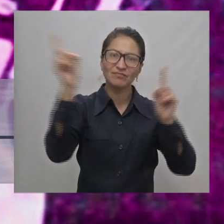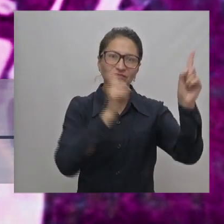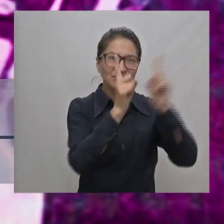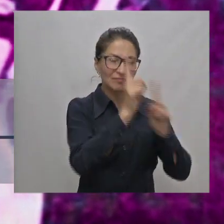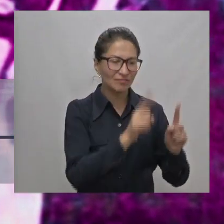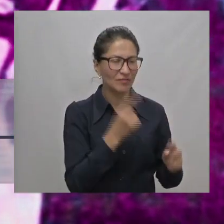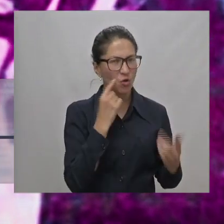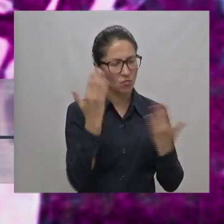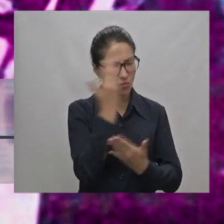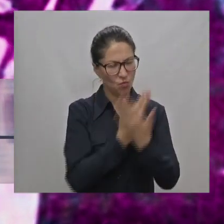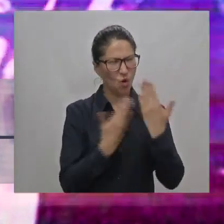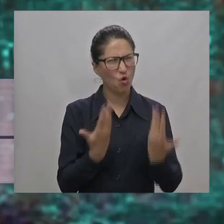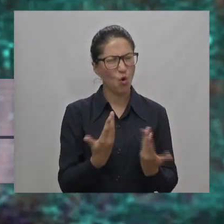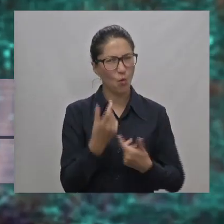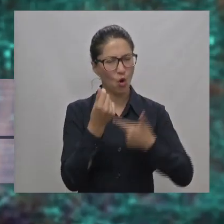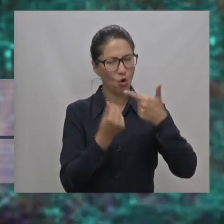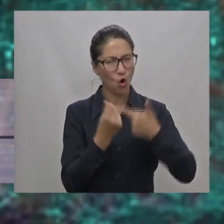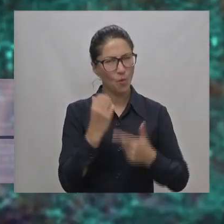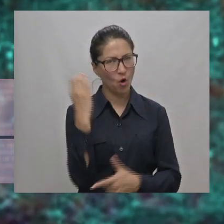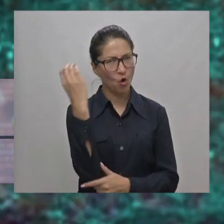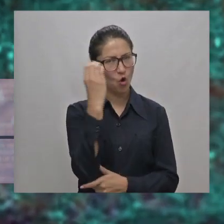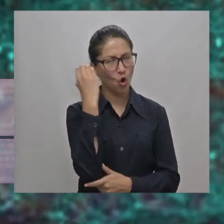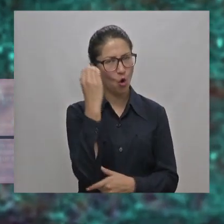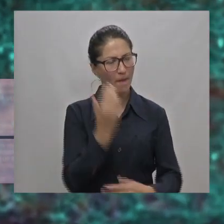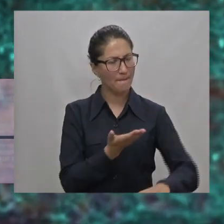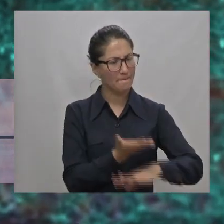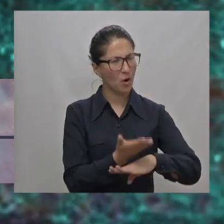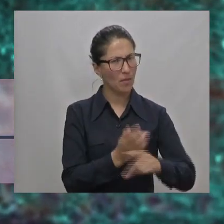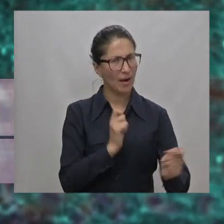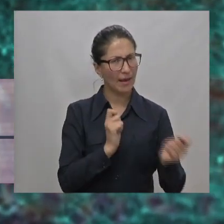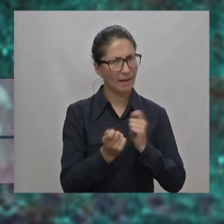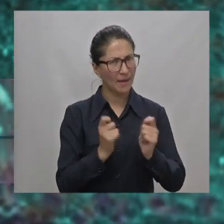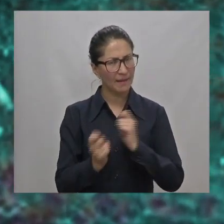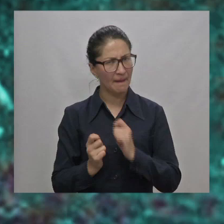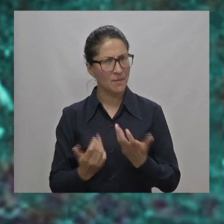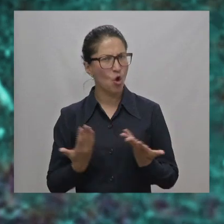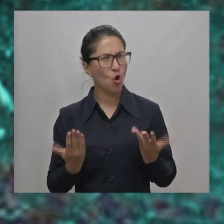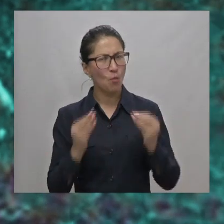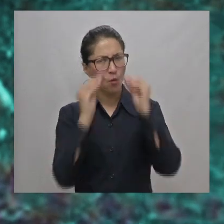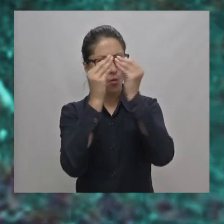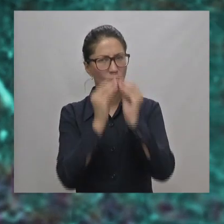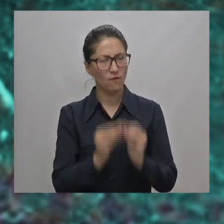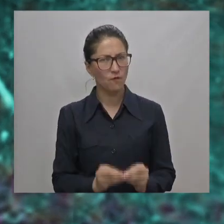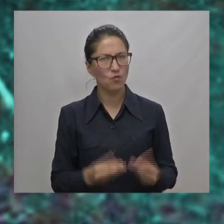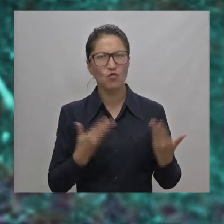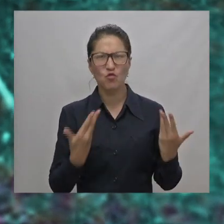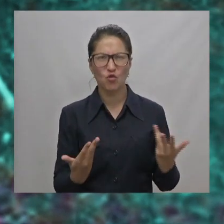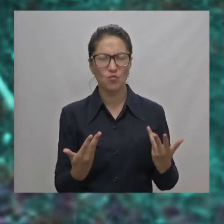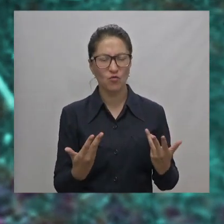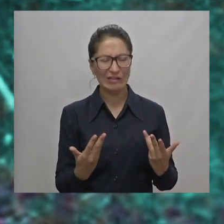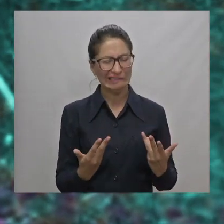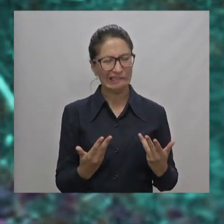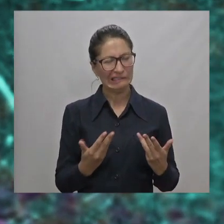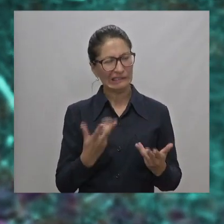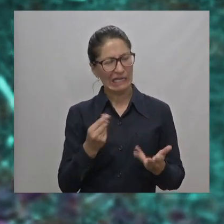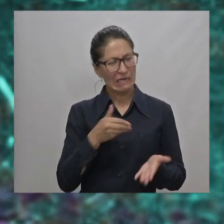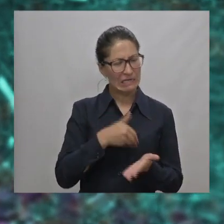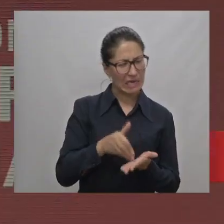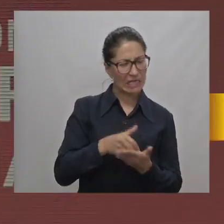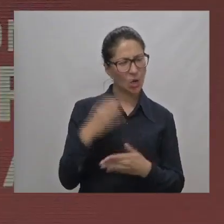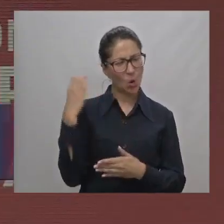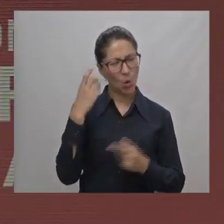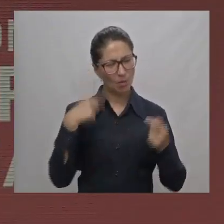Walter Kemmerer para analizar la economía colombiana y proponer cambios que permitieran mejorar la forma como se manejaban las finanzas del